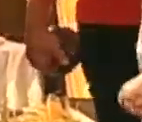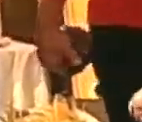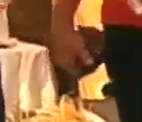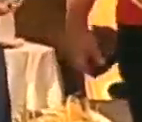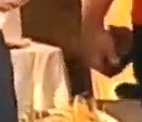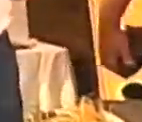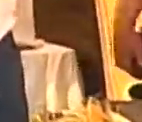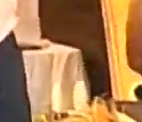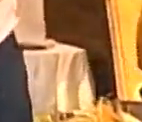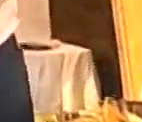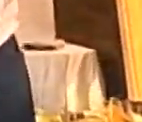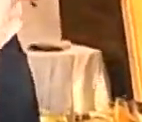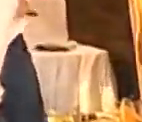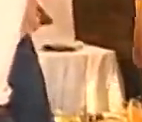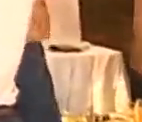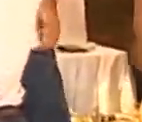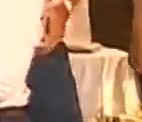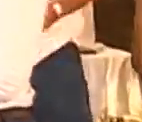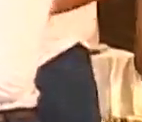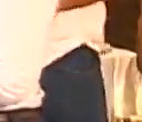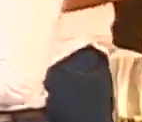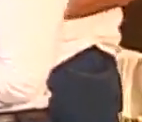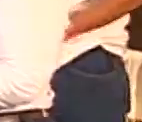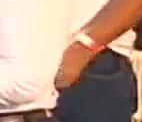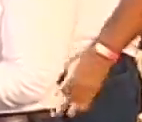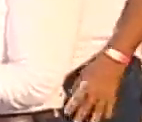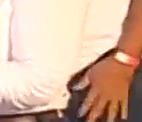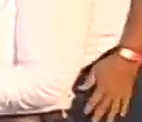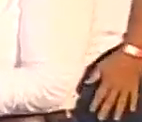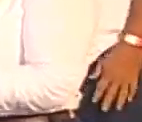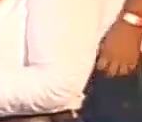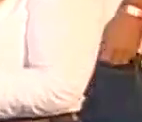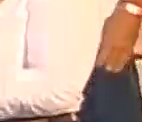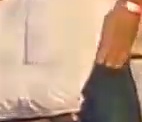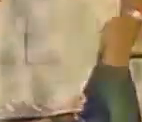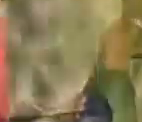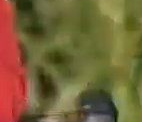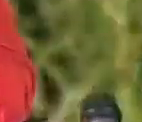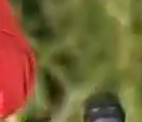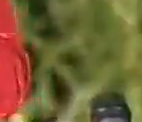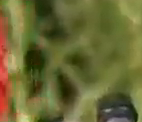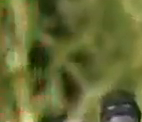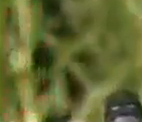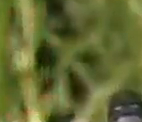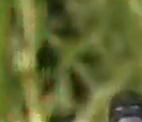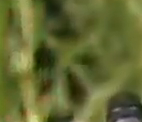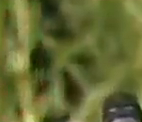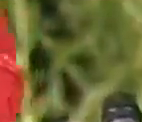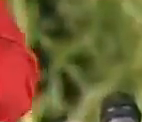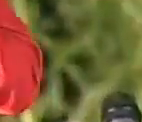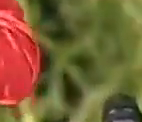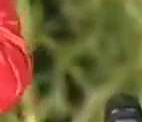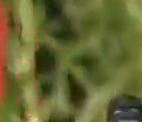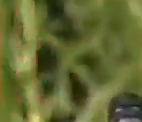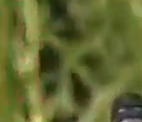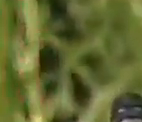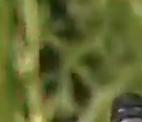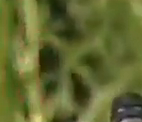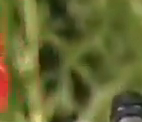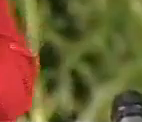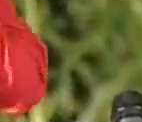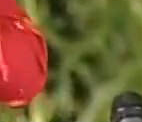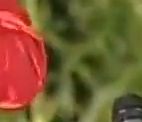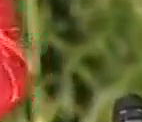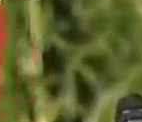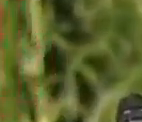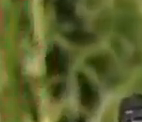la mañanita para alegrarse el guarguero. Por eso los otros pájaros le piden hasta el plumero. Tú vas a envidiar su canto siendo el